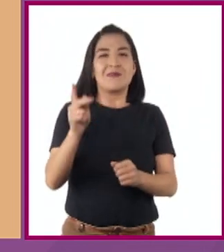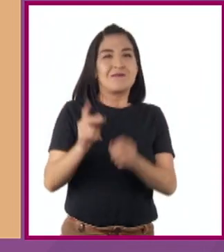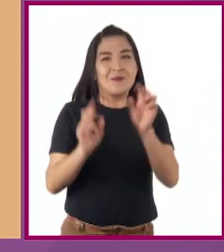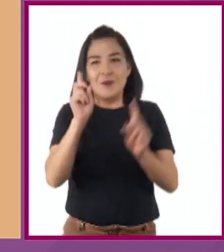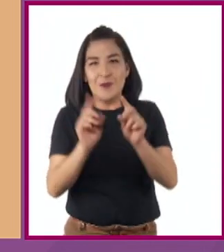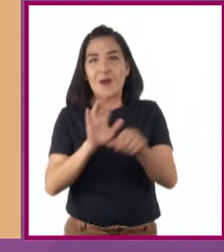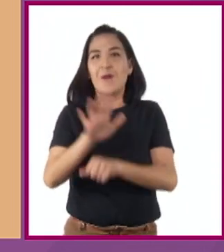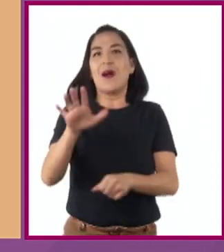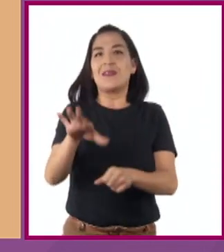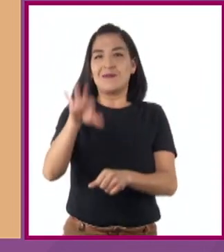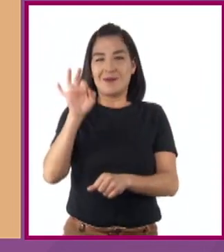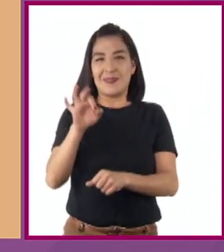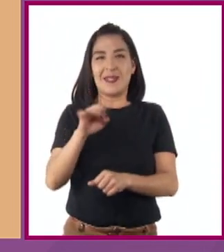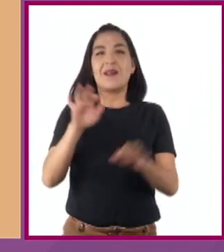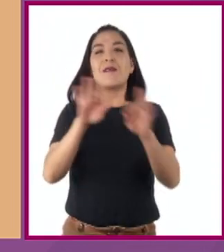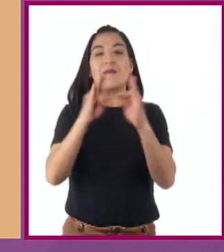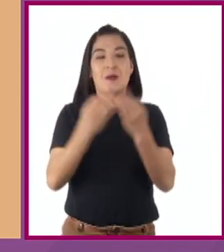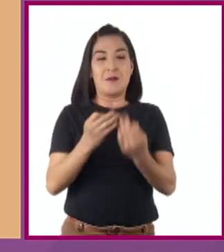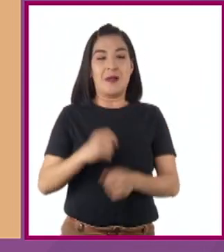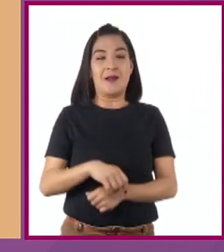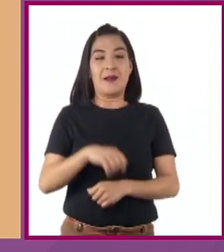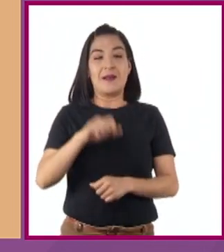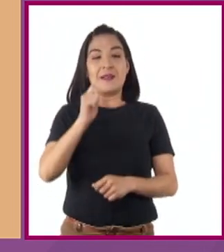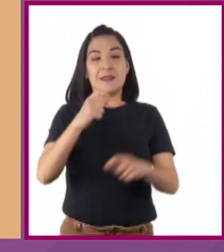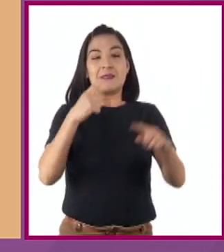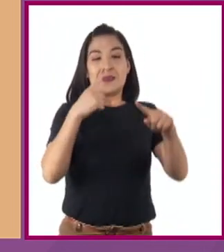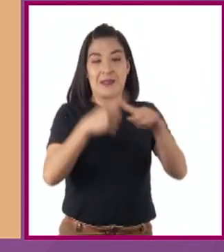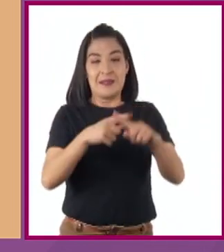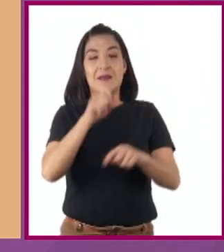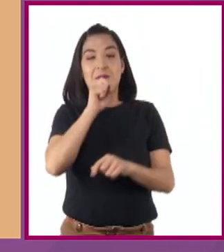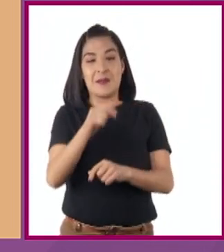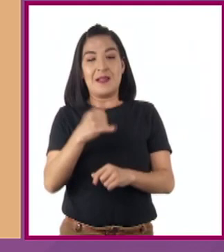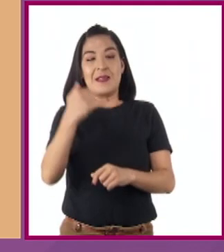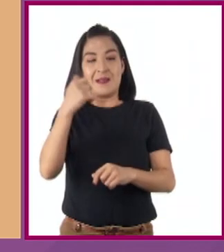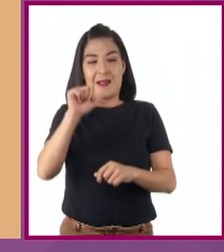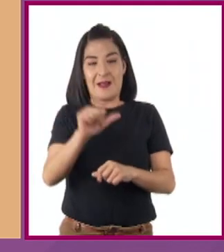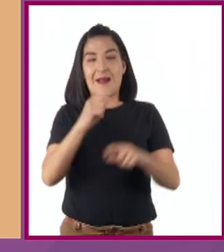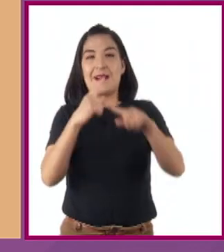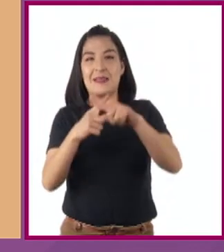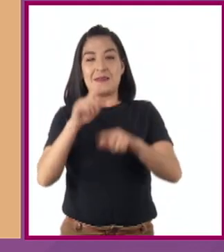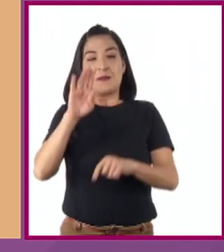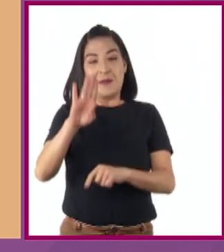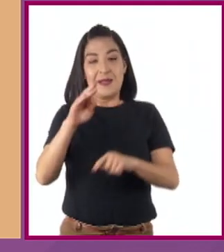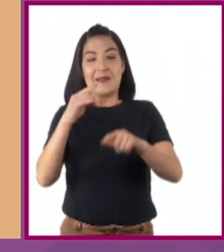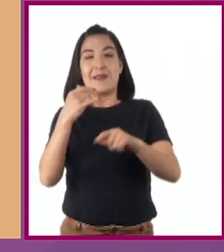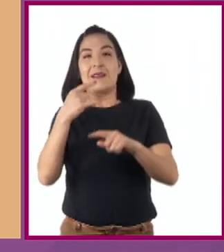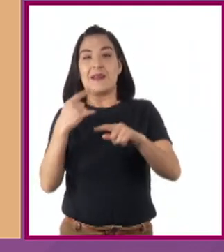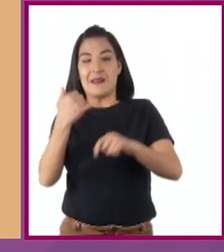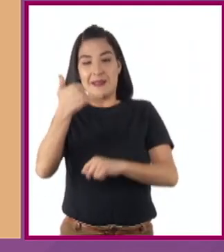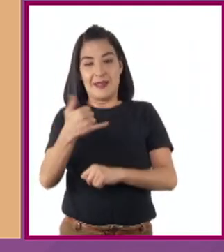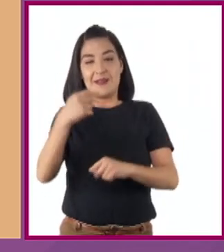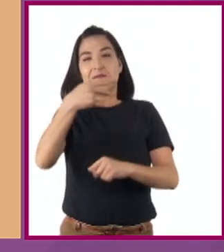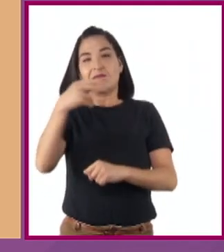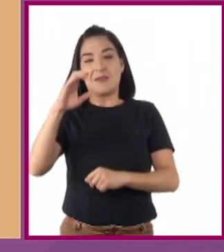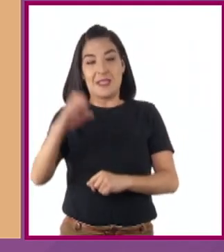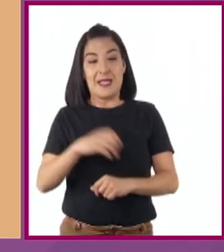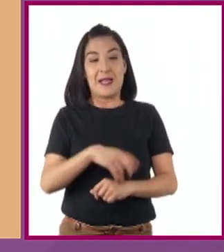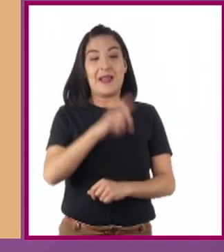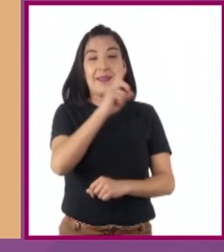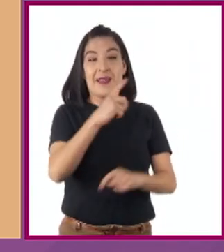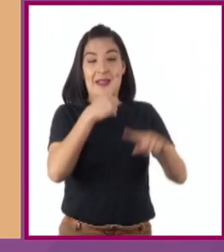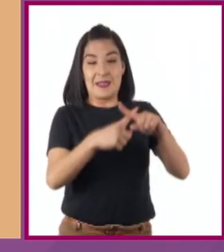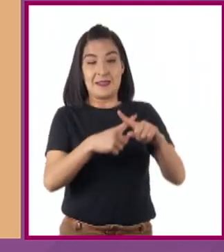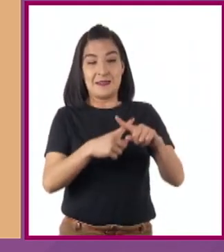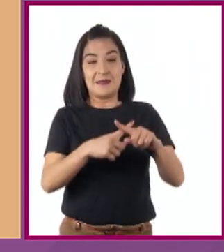de la forma AX más BY igual a C. Ecuación 1. DX